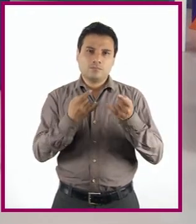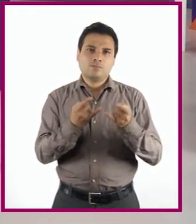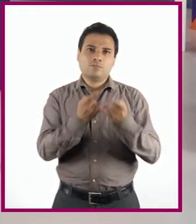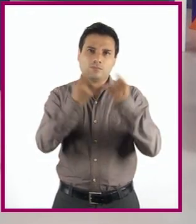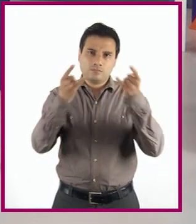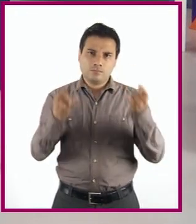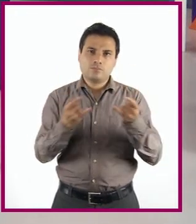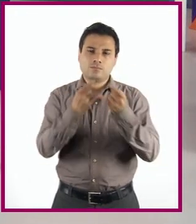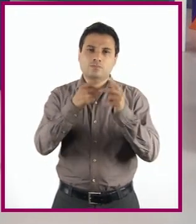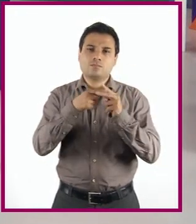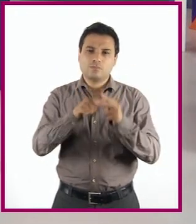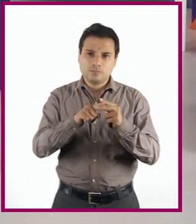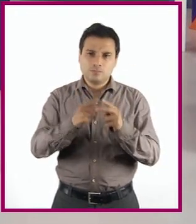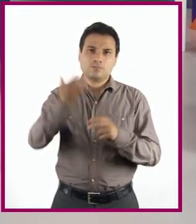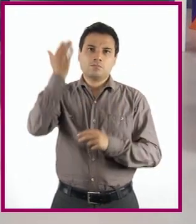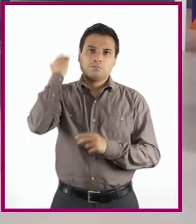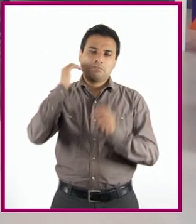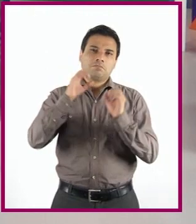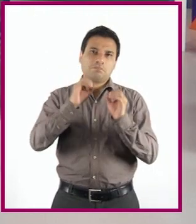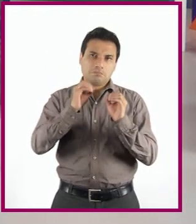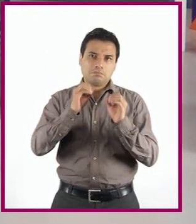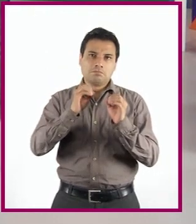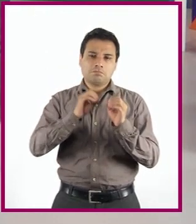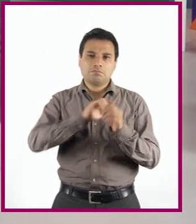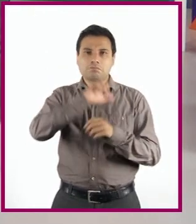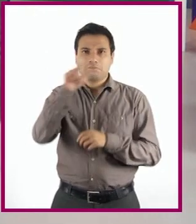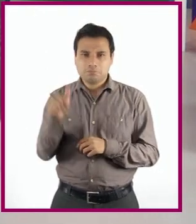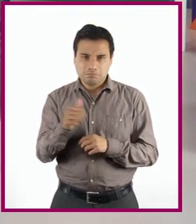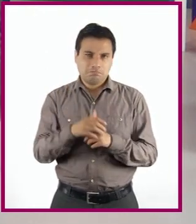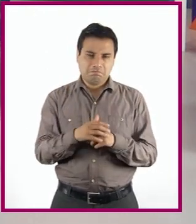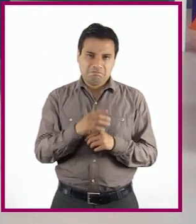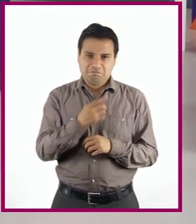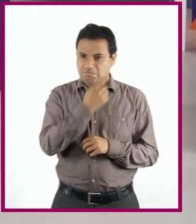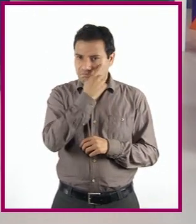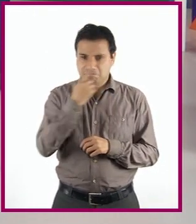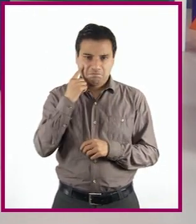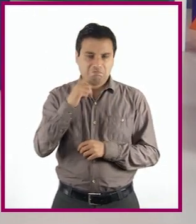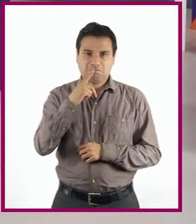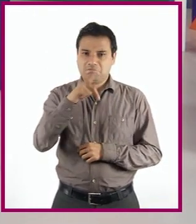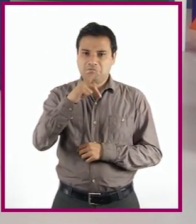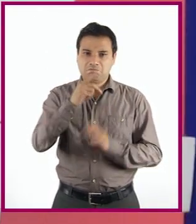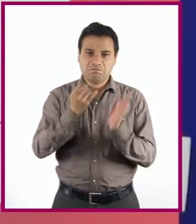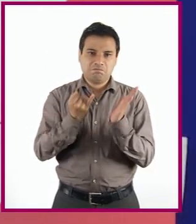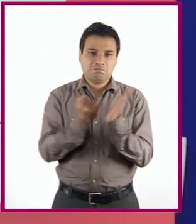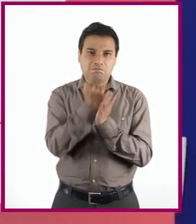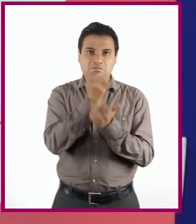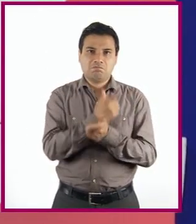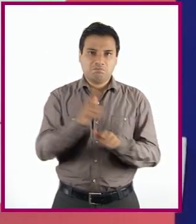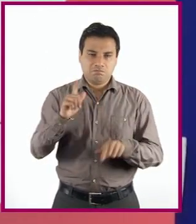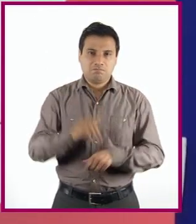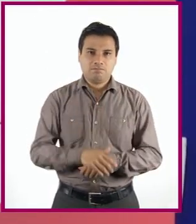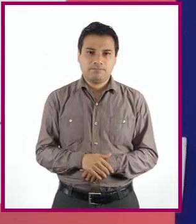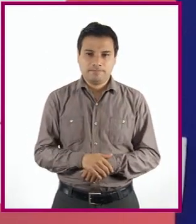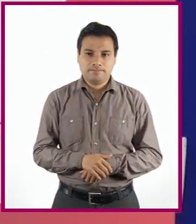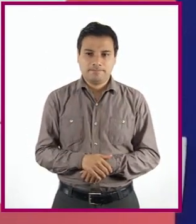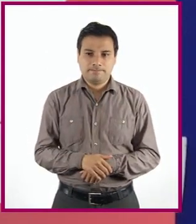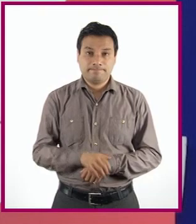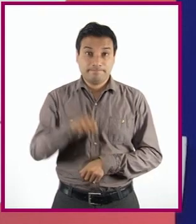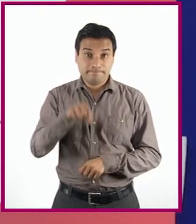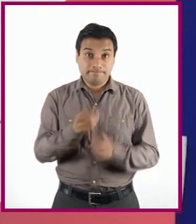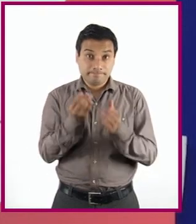ocurridos. La trama de la autobiografía determinará si aparecen por sucesión. En esta